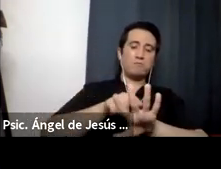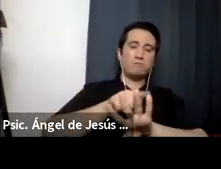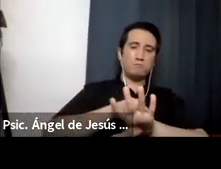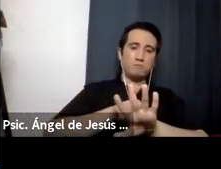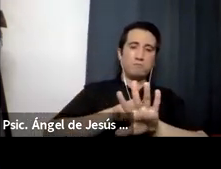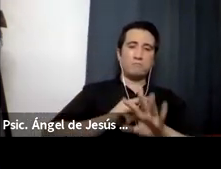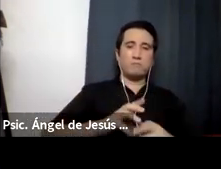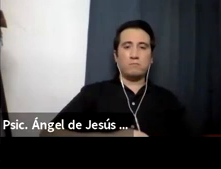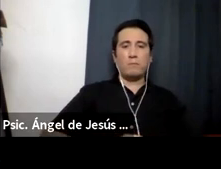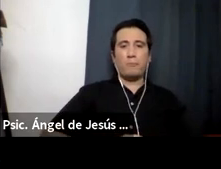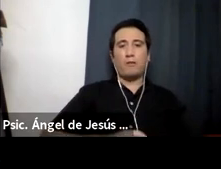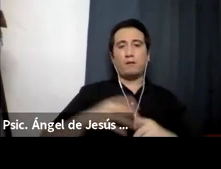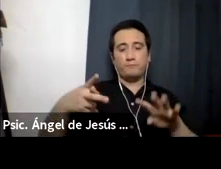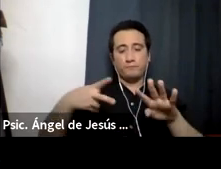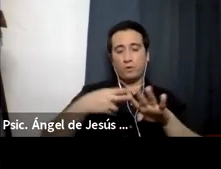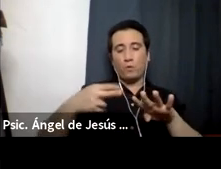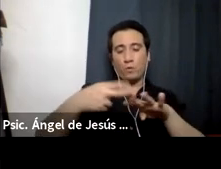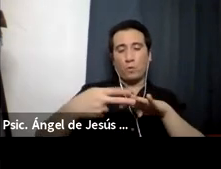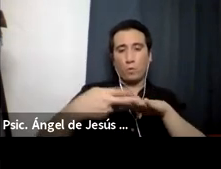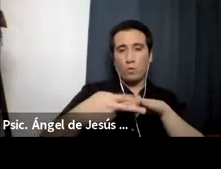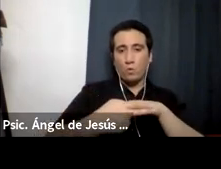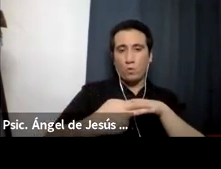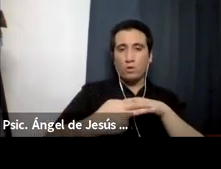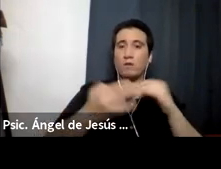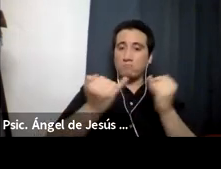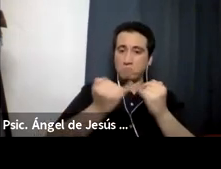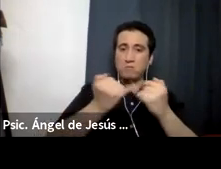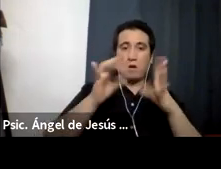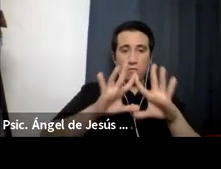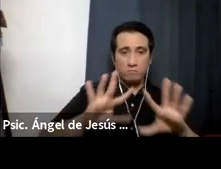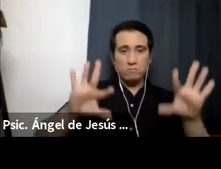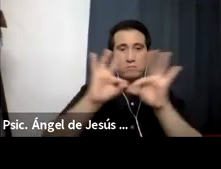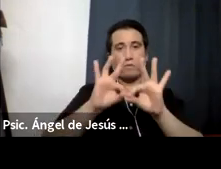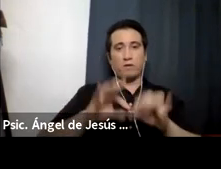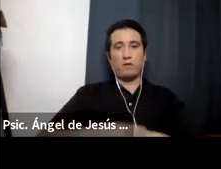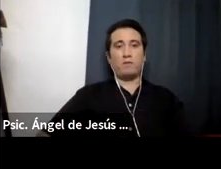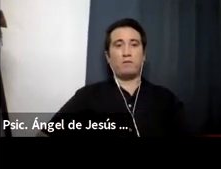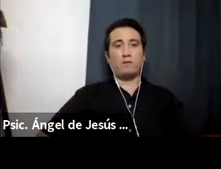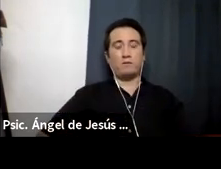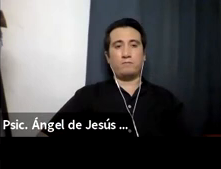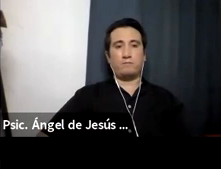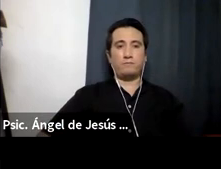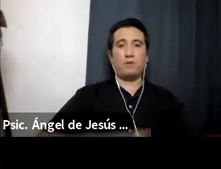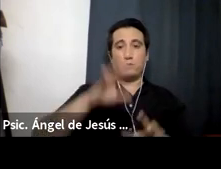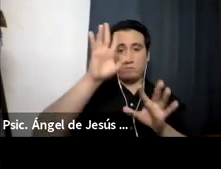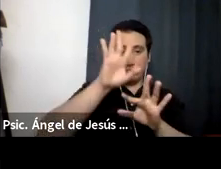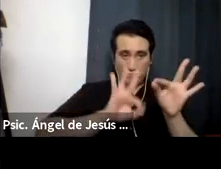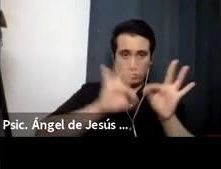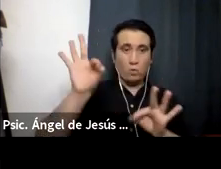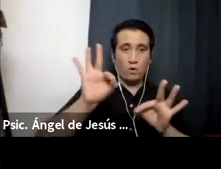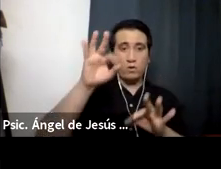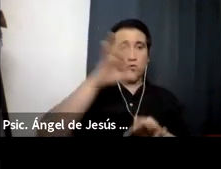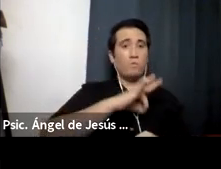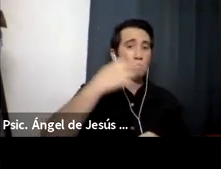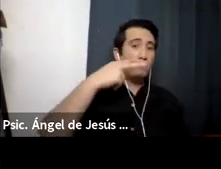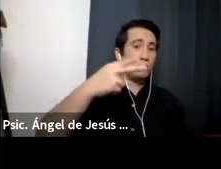El corte adecuado de uñas, que es el tercer hábito, también es muy importante. El corte correcto, que lo podemos ver